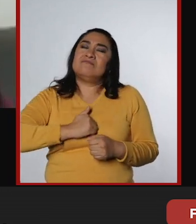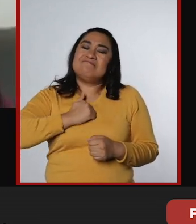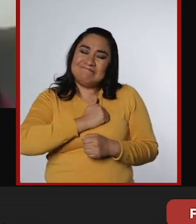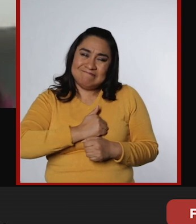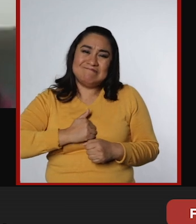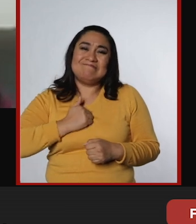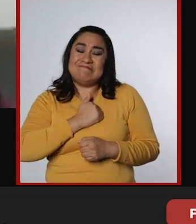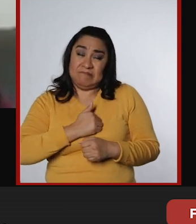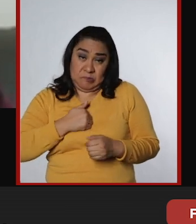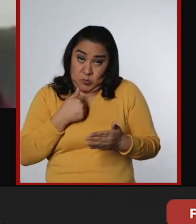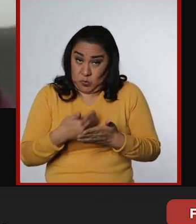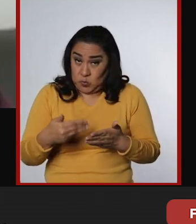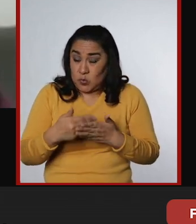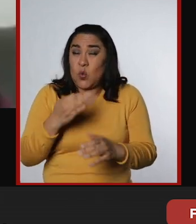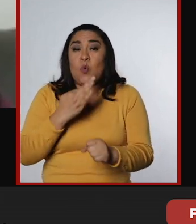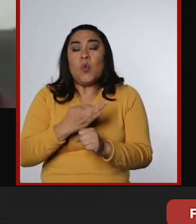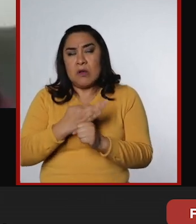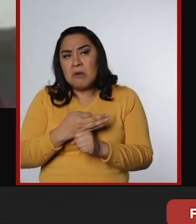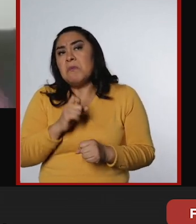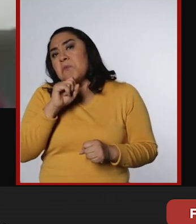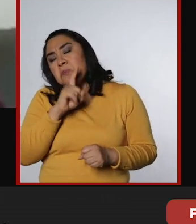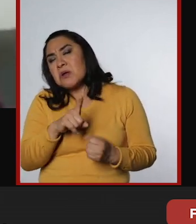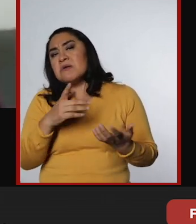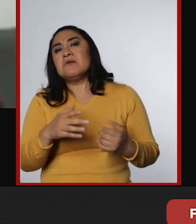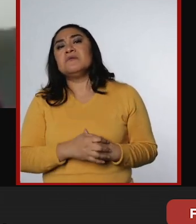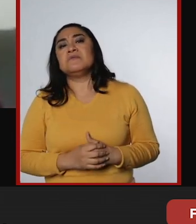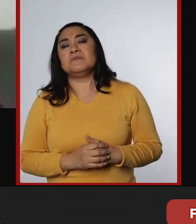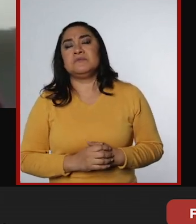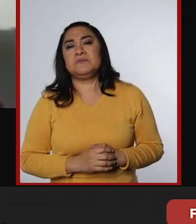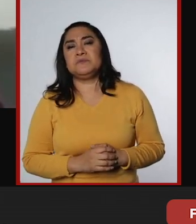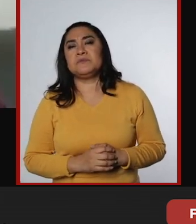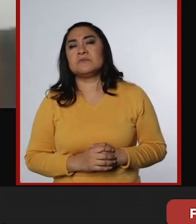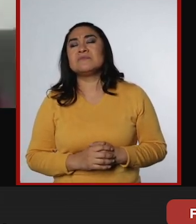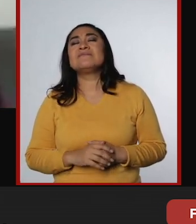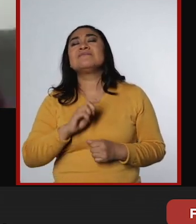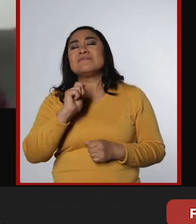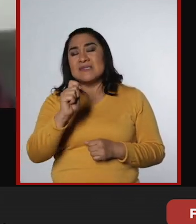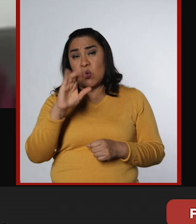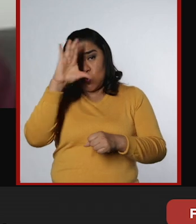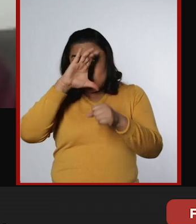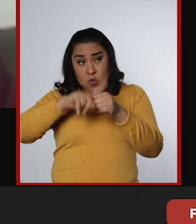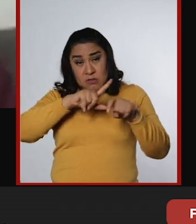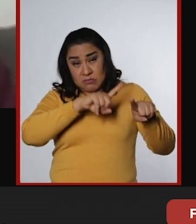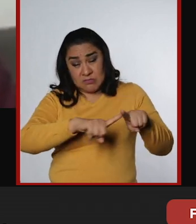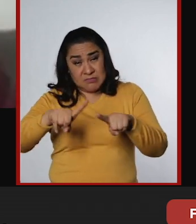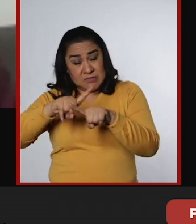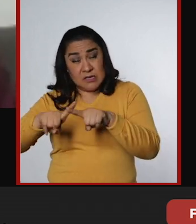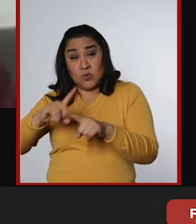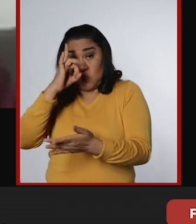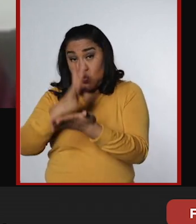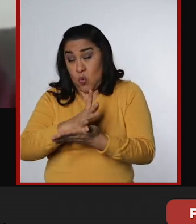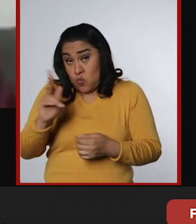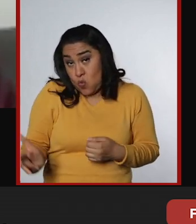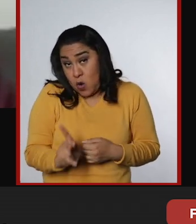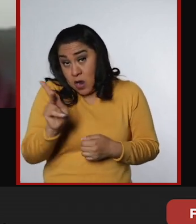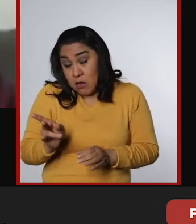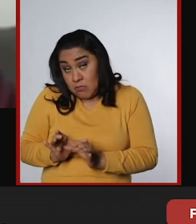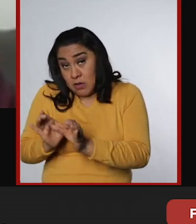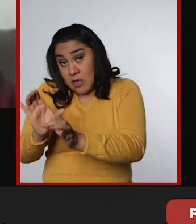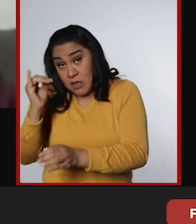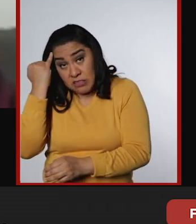lamentable. En esta ruta, pues también decirle que no, la interculturalidad no es para pueblos indígenas, es para la